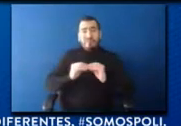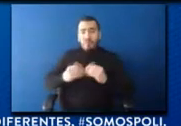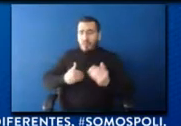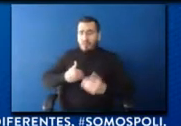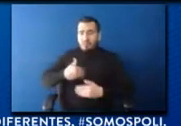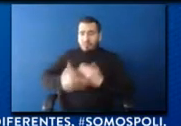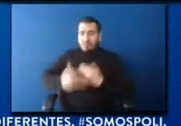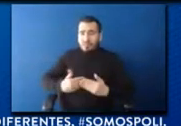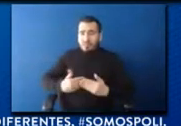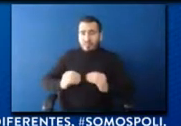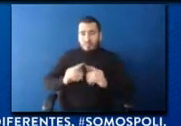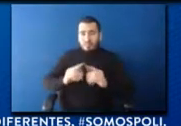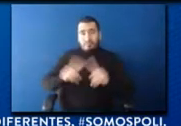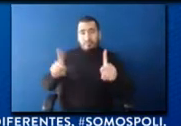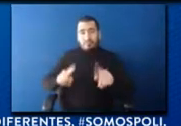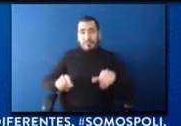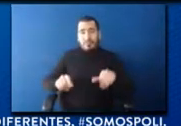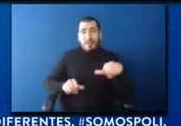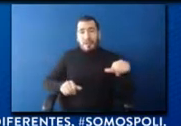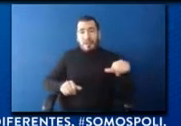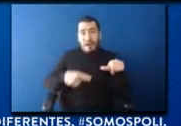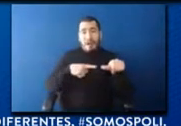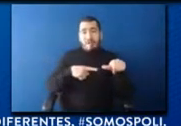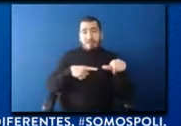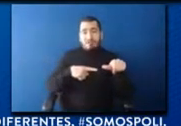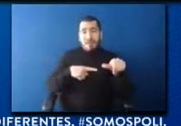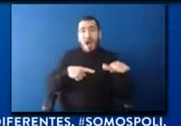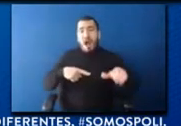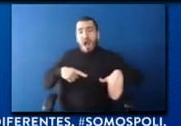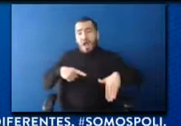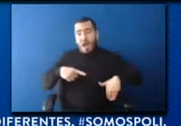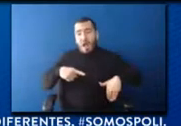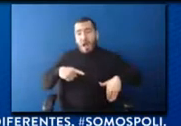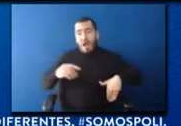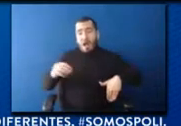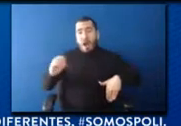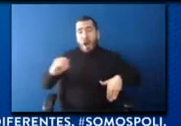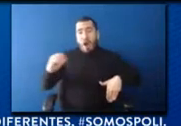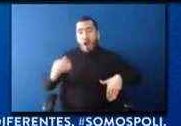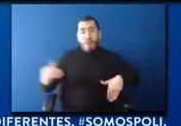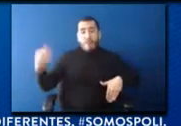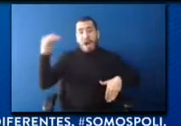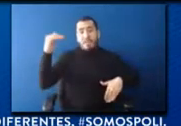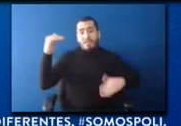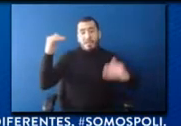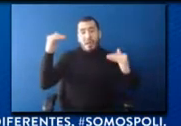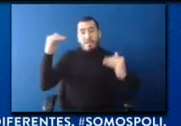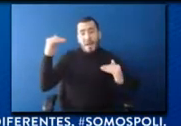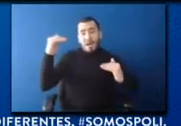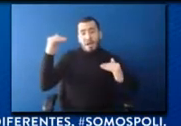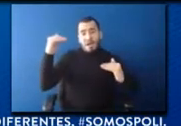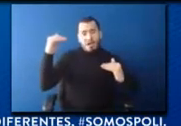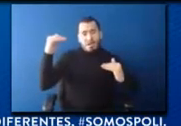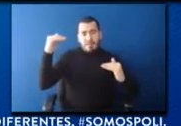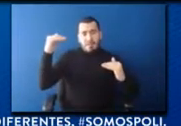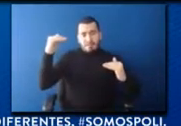mujeres tienen un rezago en productos financieros. No tiene por qué ser así. Mucho menos después de la pandemia,